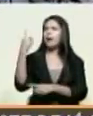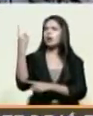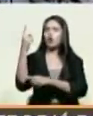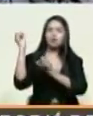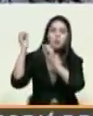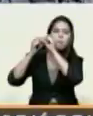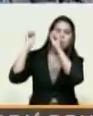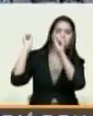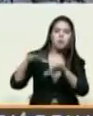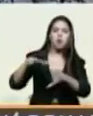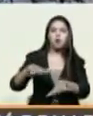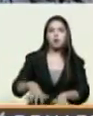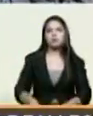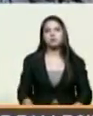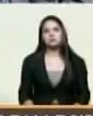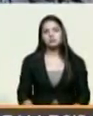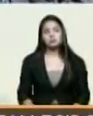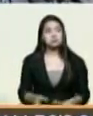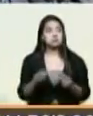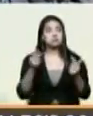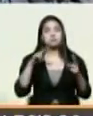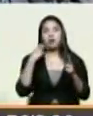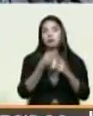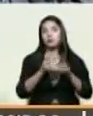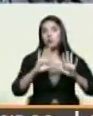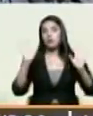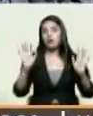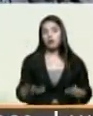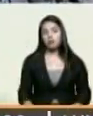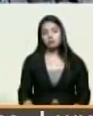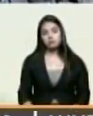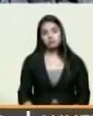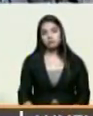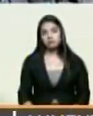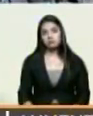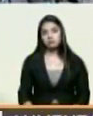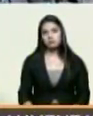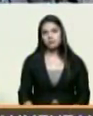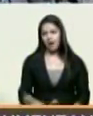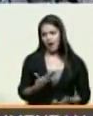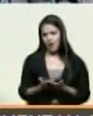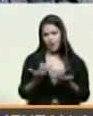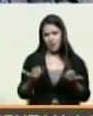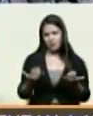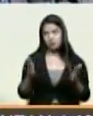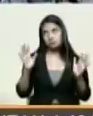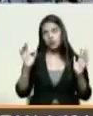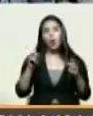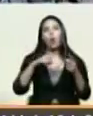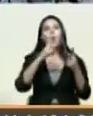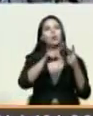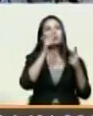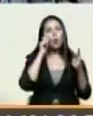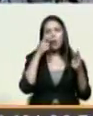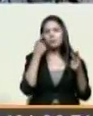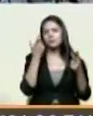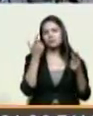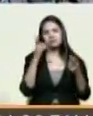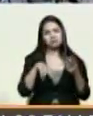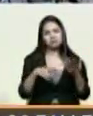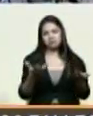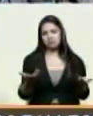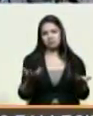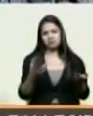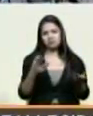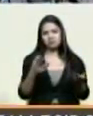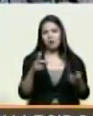helicóptero. No ha aparecido más nunca. Ni va a aparecer a estas alturas. O al teniente Hurtado,